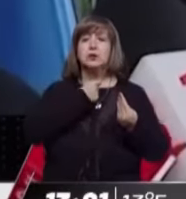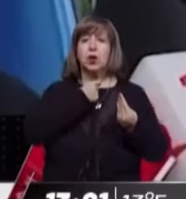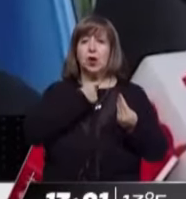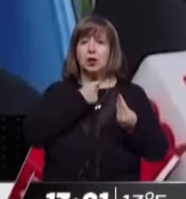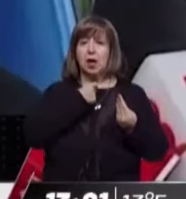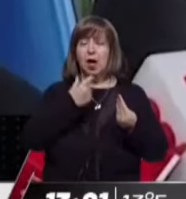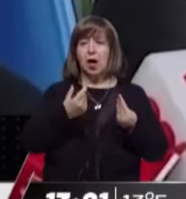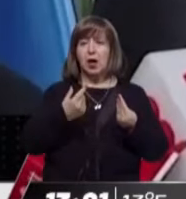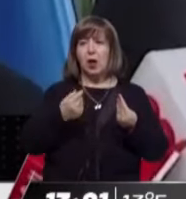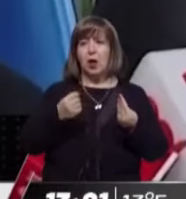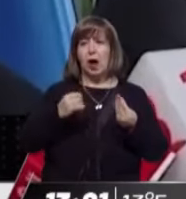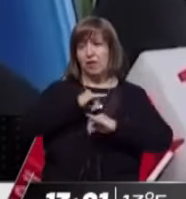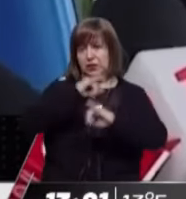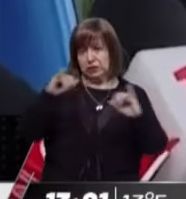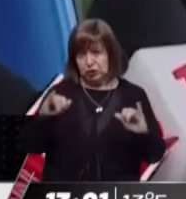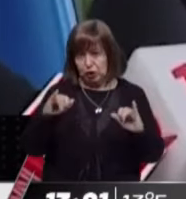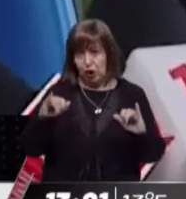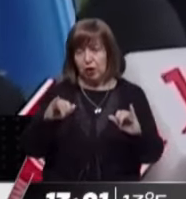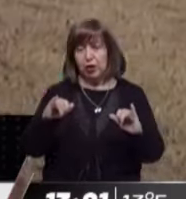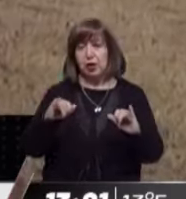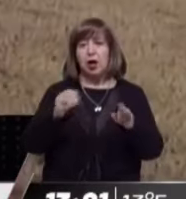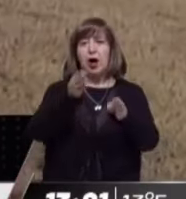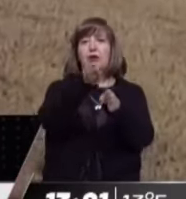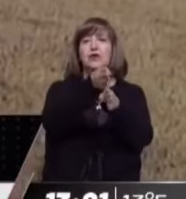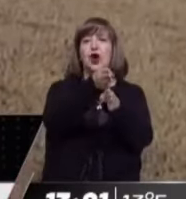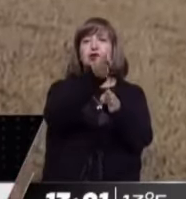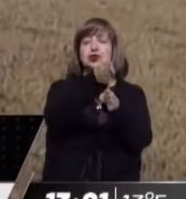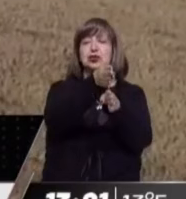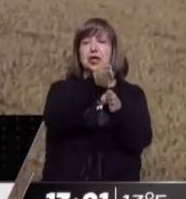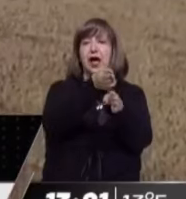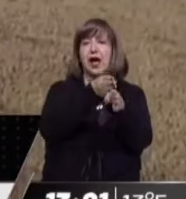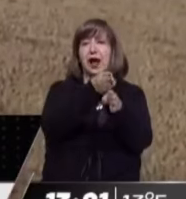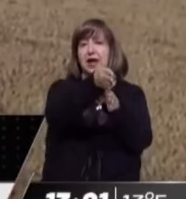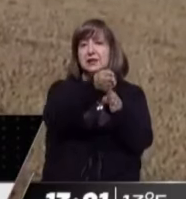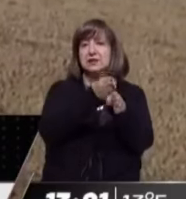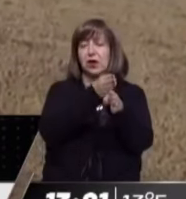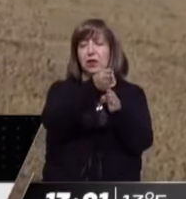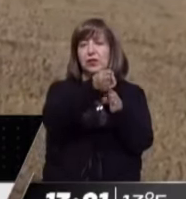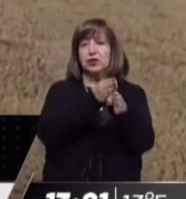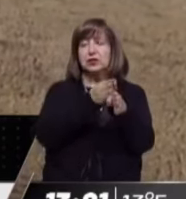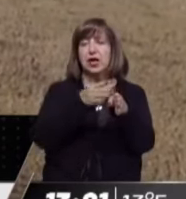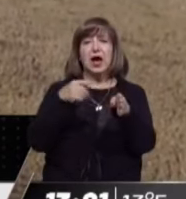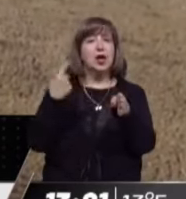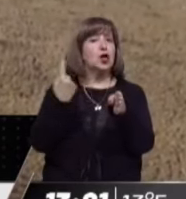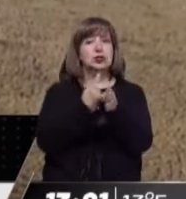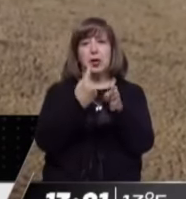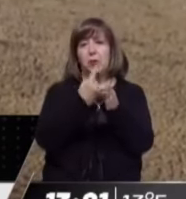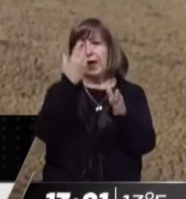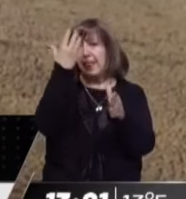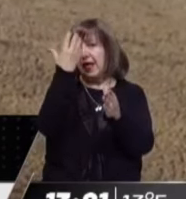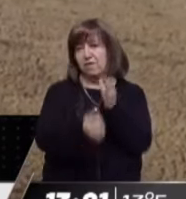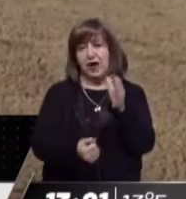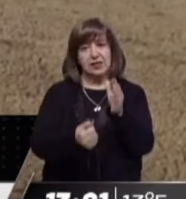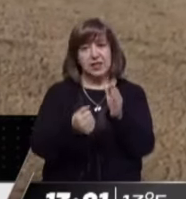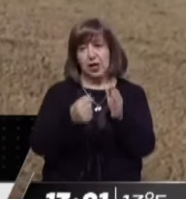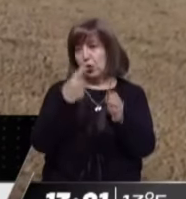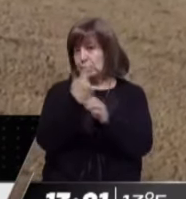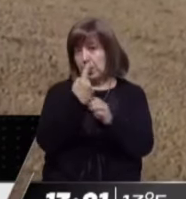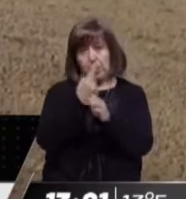clara que con las fronteras no es algo con lo que se pueda tener